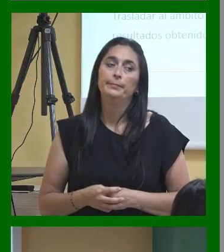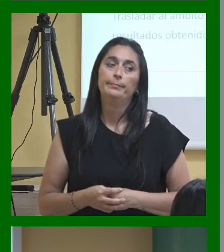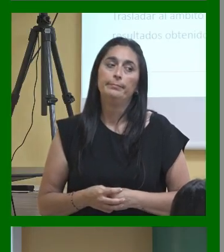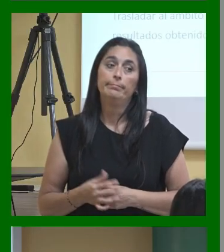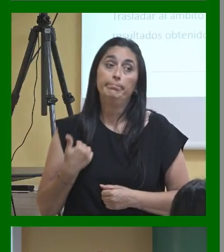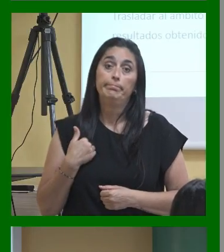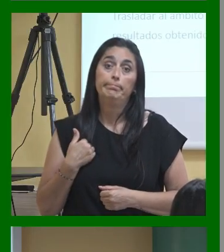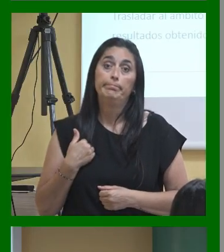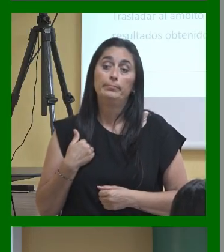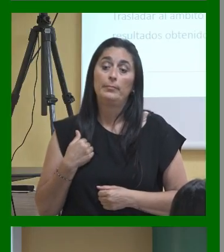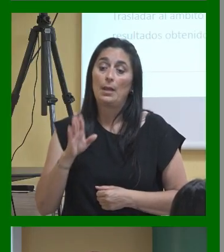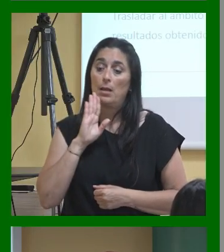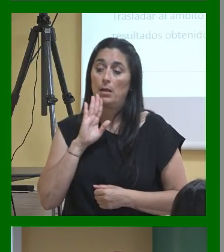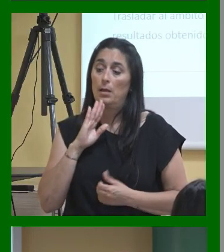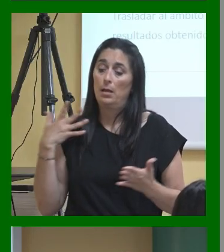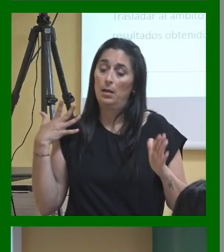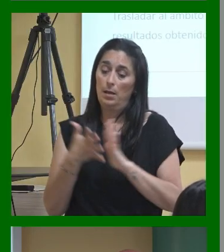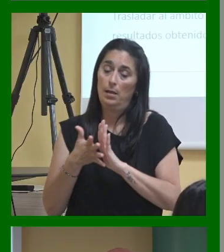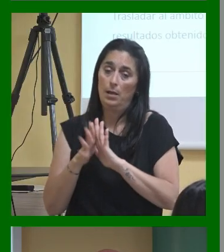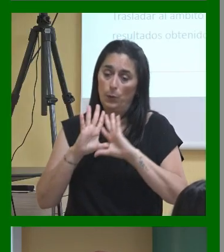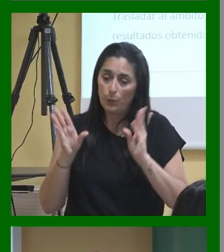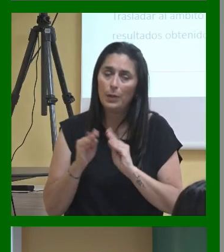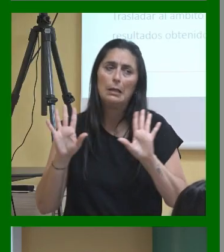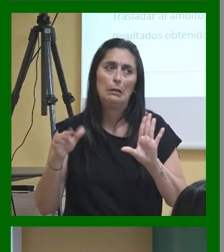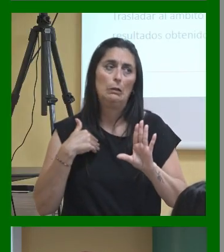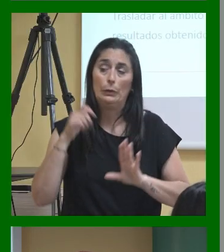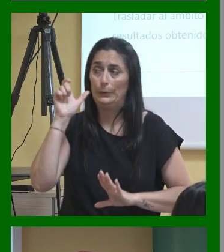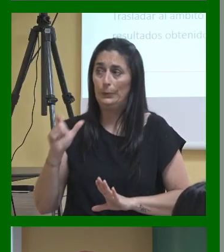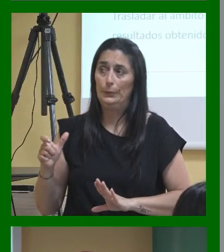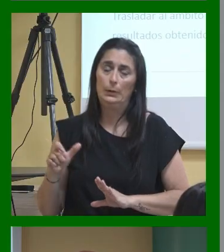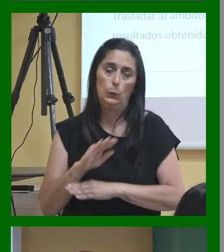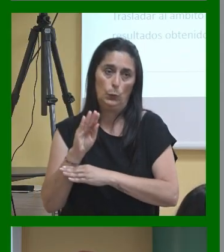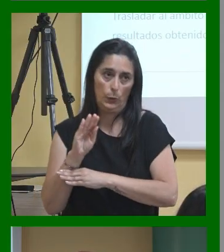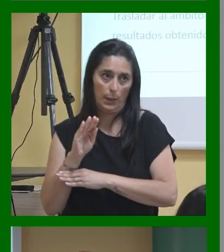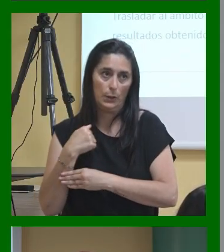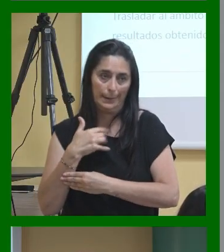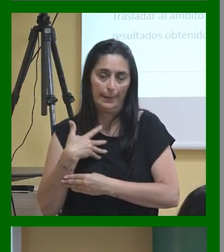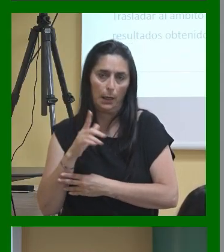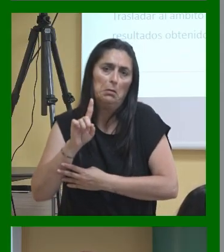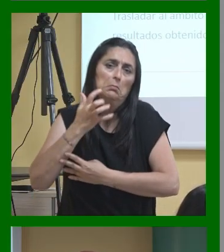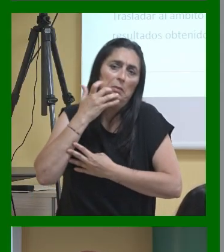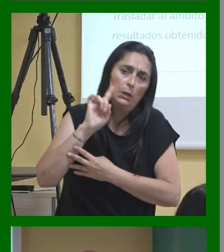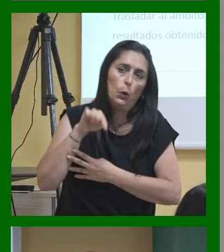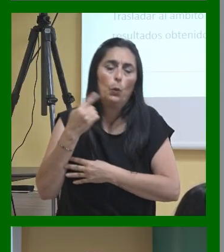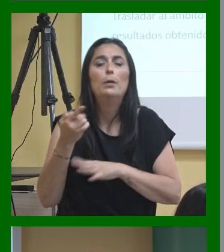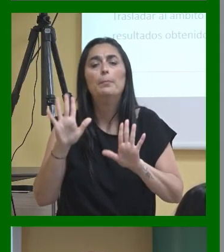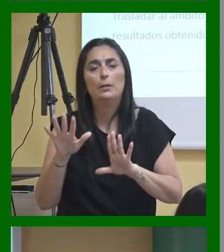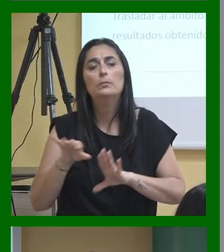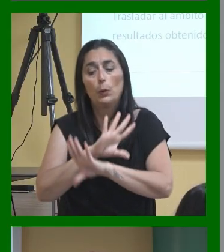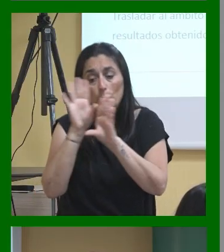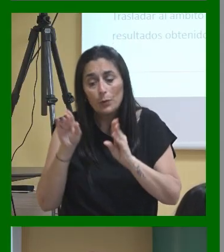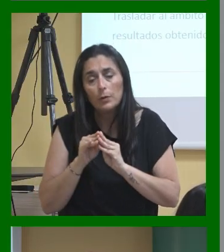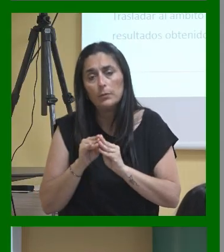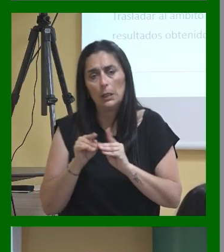En conclusión, bueno, también quería hablar algo de los cuidadores y no lo comentaré luego. En conclusión, hay que hacer